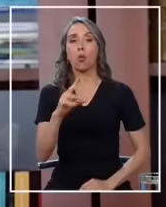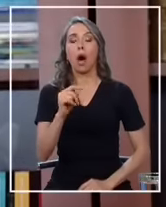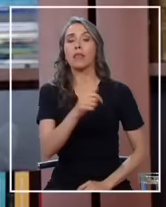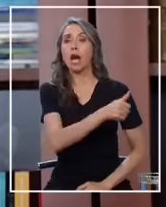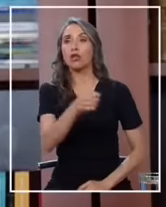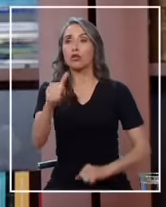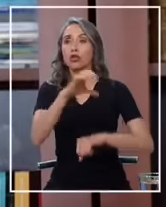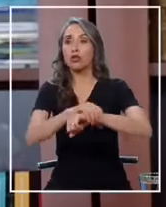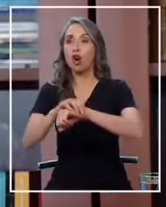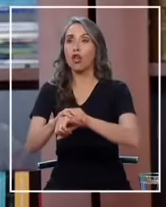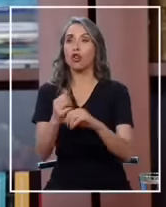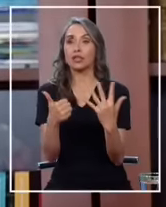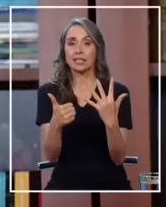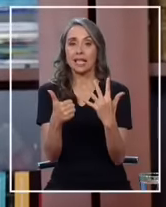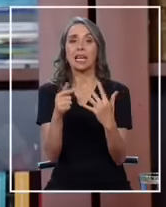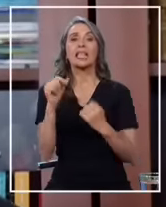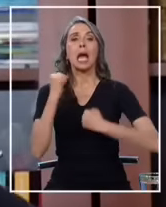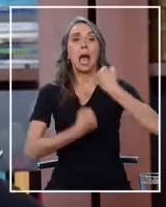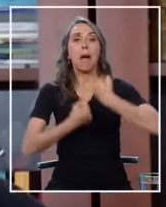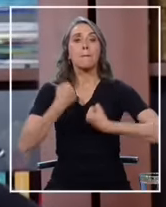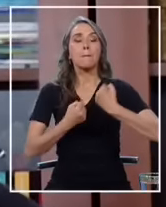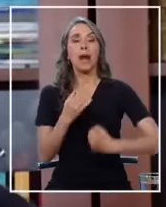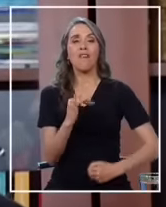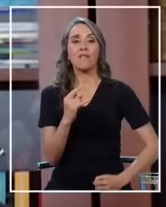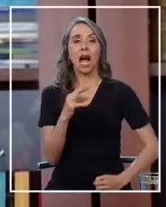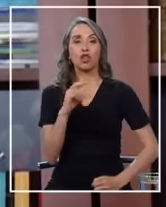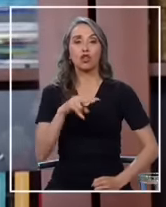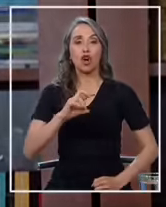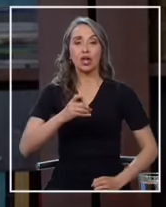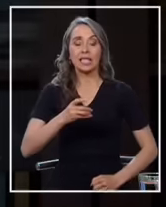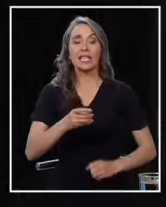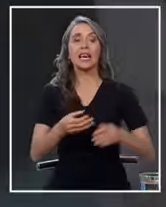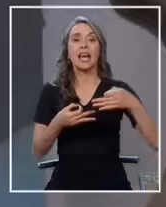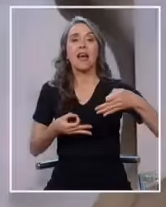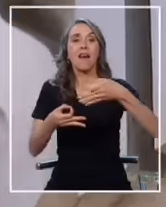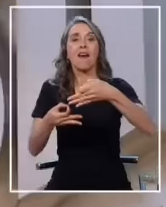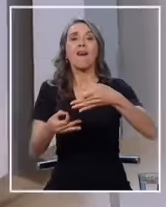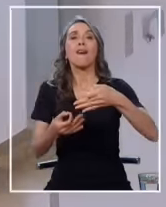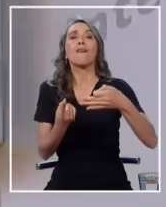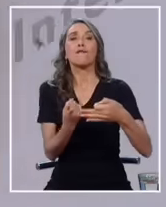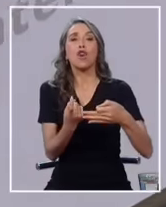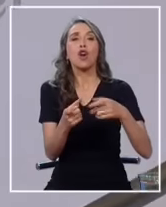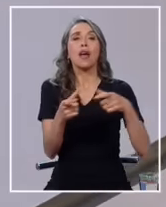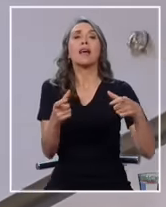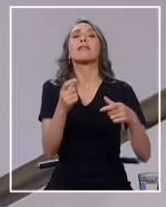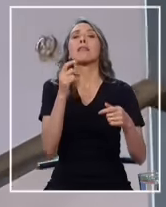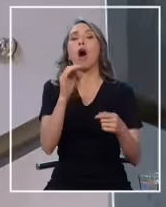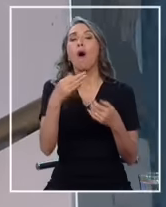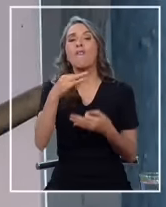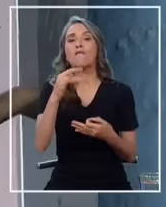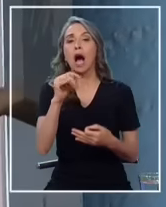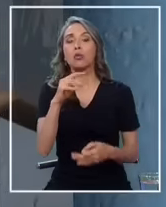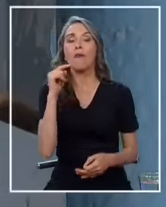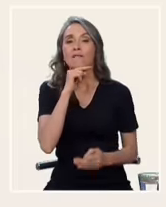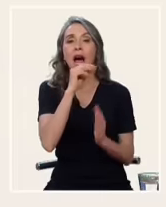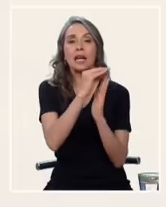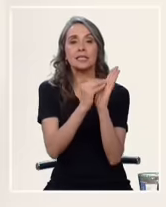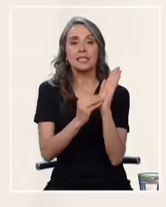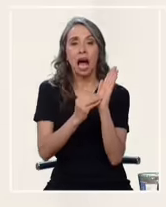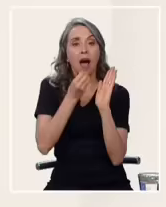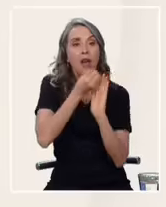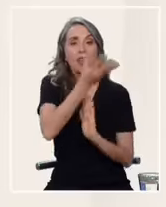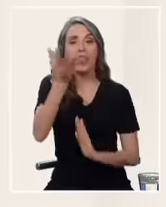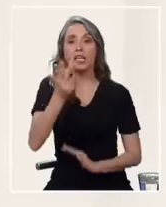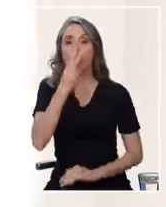del negocio del factoring, emitían documentos tributarios falsos. Esa declaración de noviembre del año pasado daba luces de